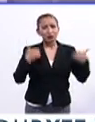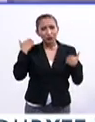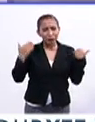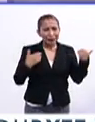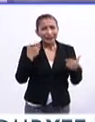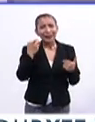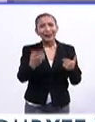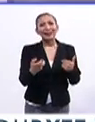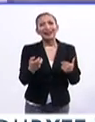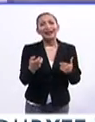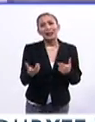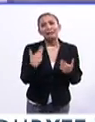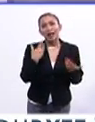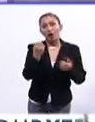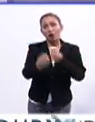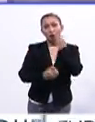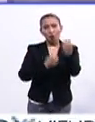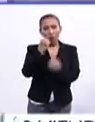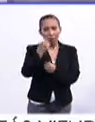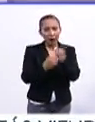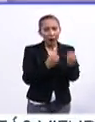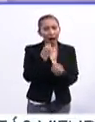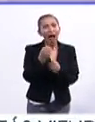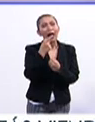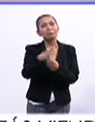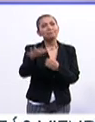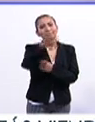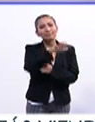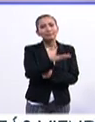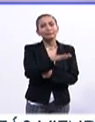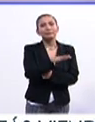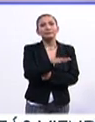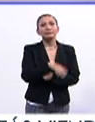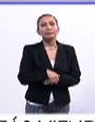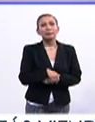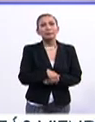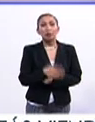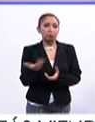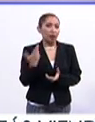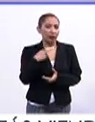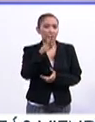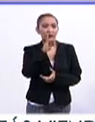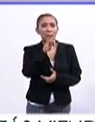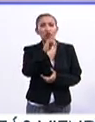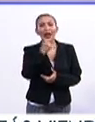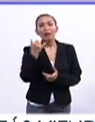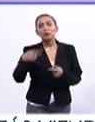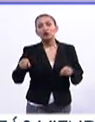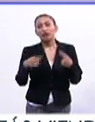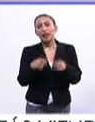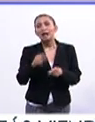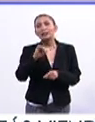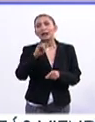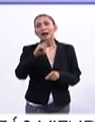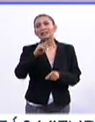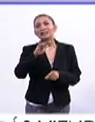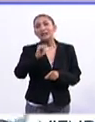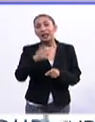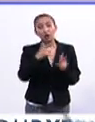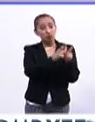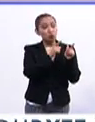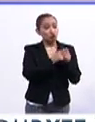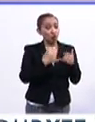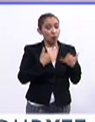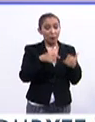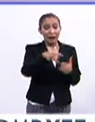disfrute esta puesta en escena este espectáculo no pido favores música nuestra sebastián negrete está un grupo de